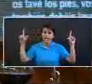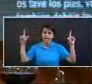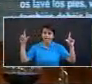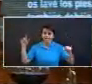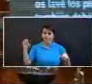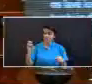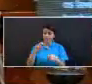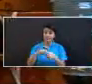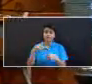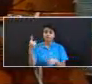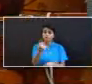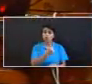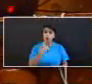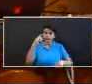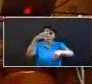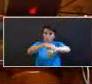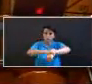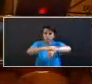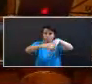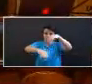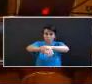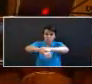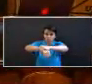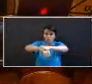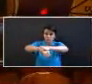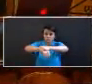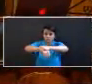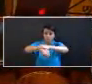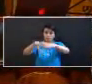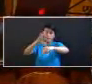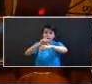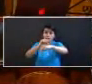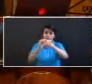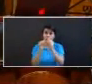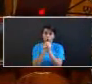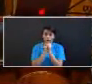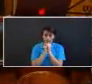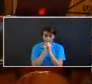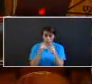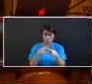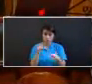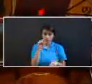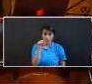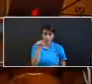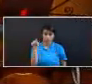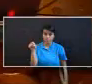de toda condenación. Permítame orar por usted esta